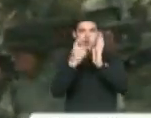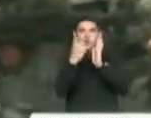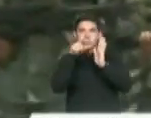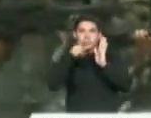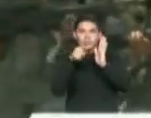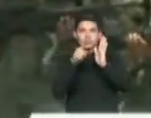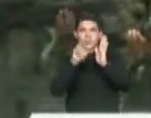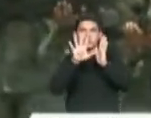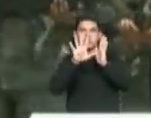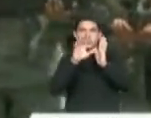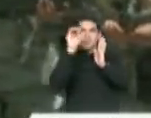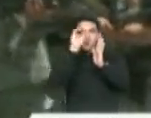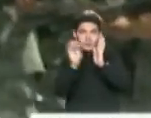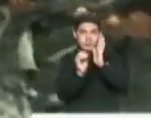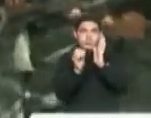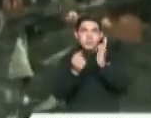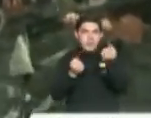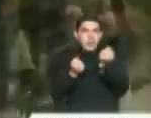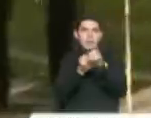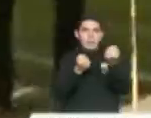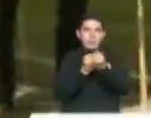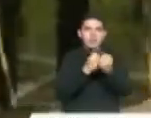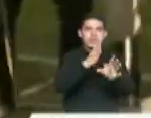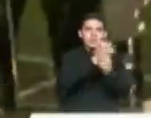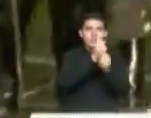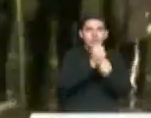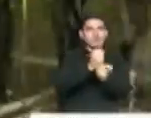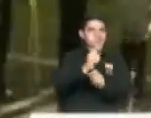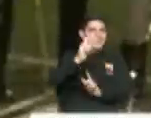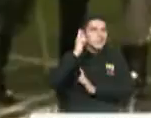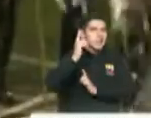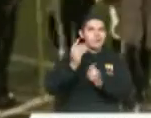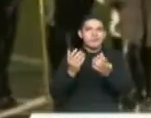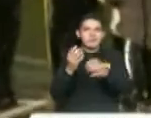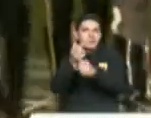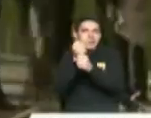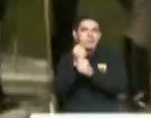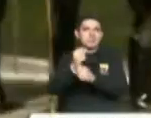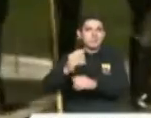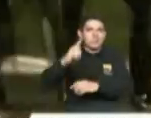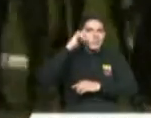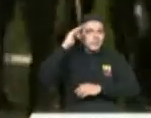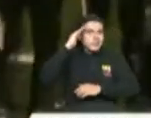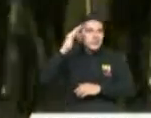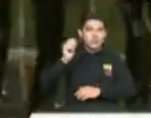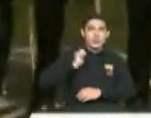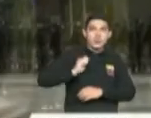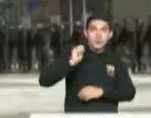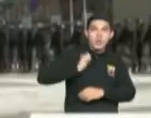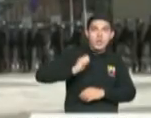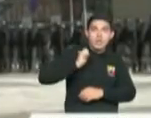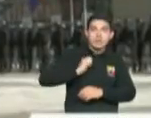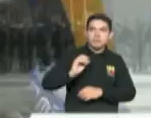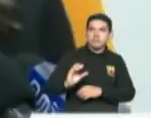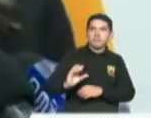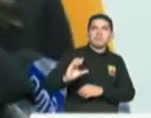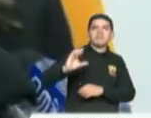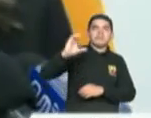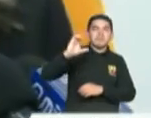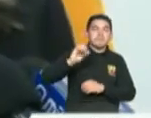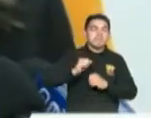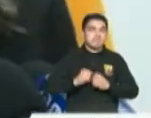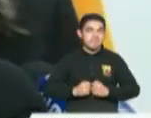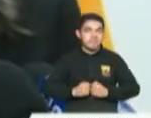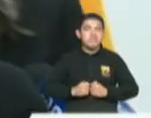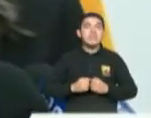para financiar al issfa e isspol lo que permitirá que los sueldos netos de los militares y policías se incrementen este